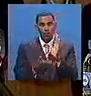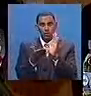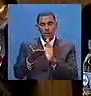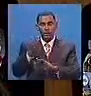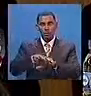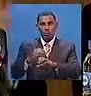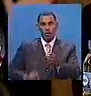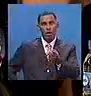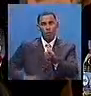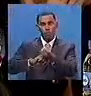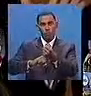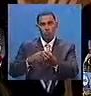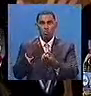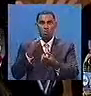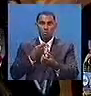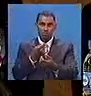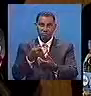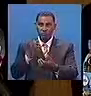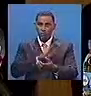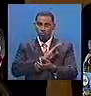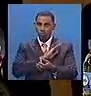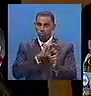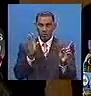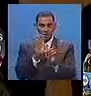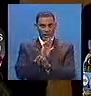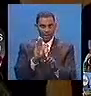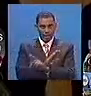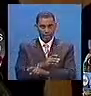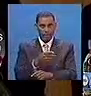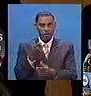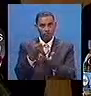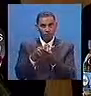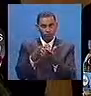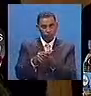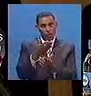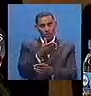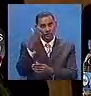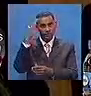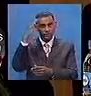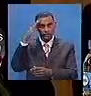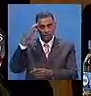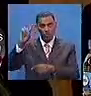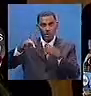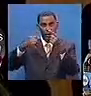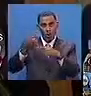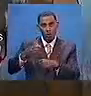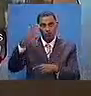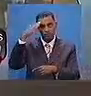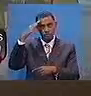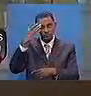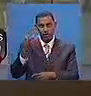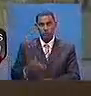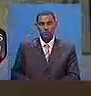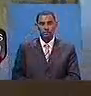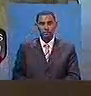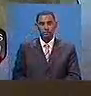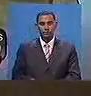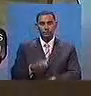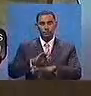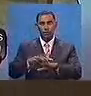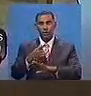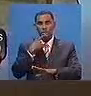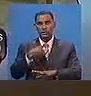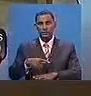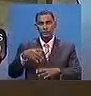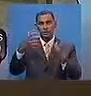de ellos y bueno, no es mi dinero. No lo tengo tampoco. Pero ellos han creído en el concepto de Nine Stars. Cabe destacar que Nine